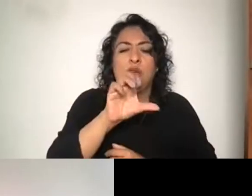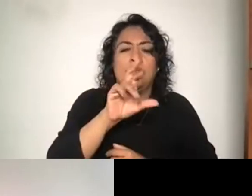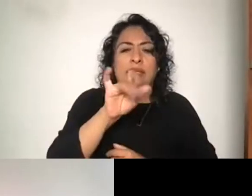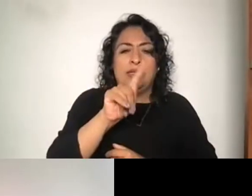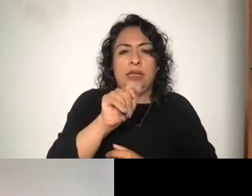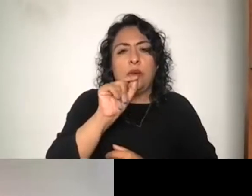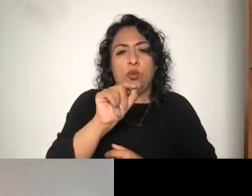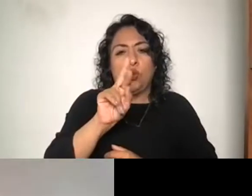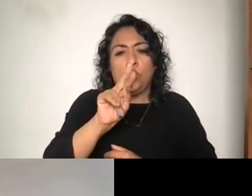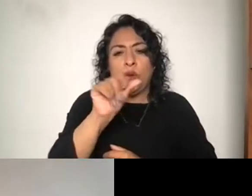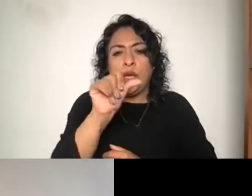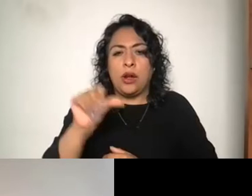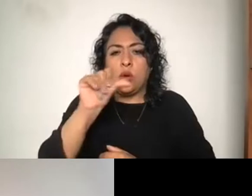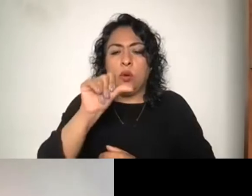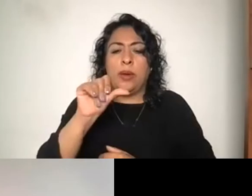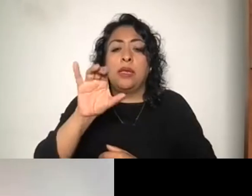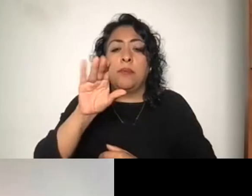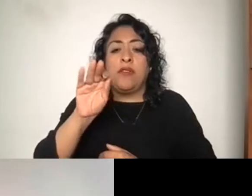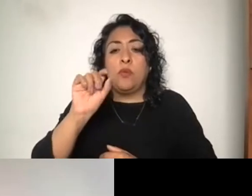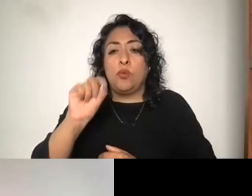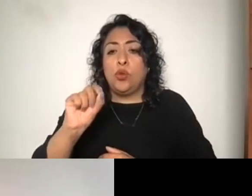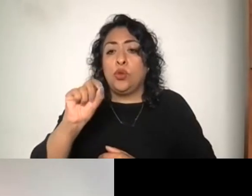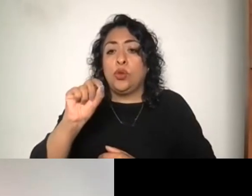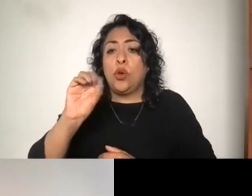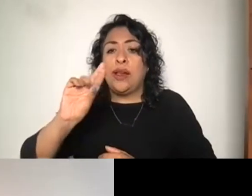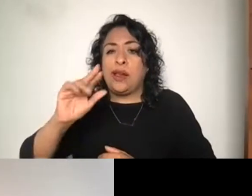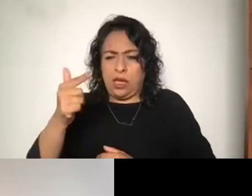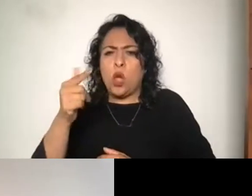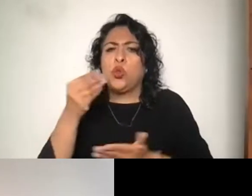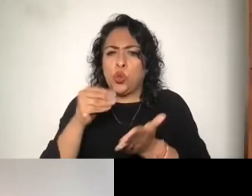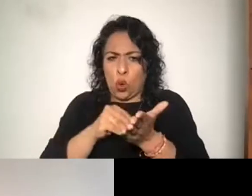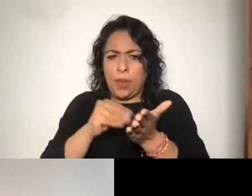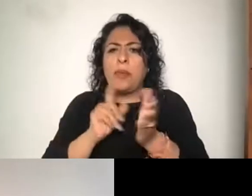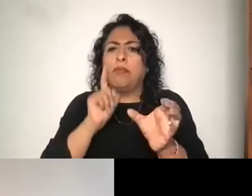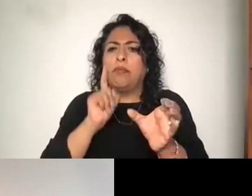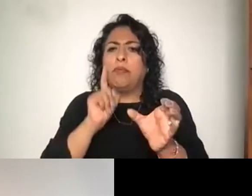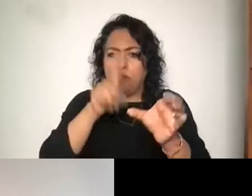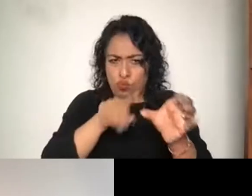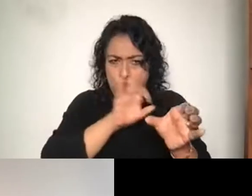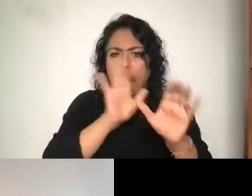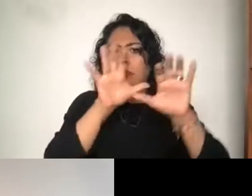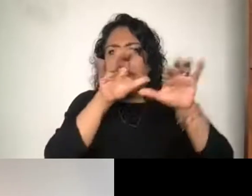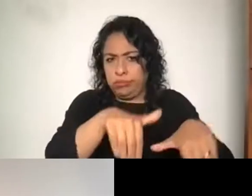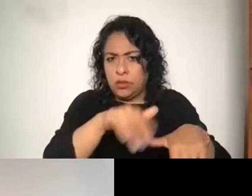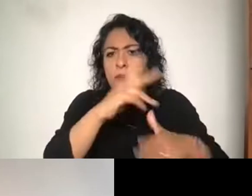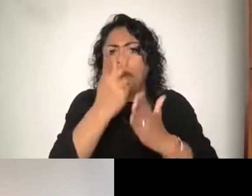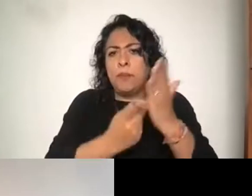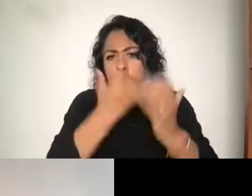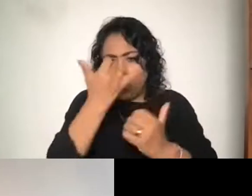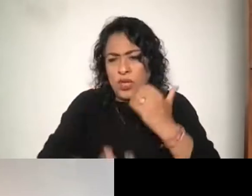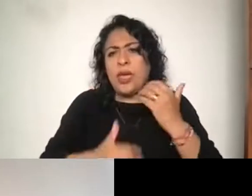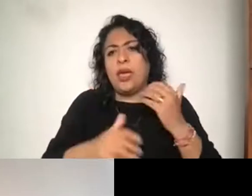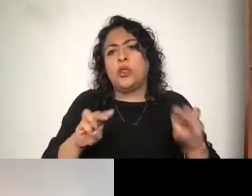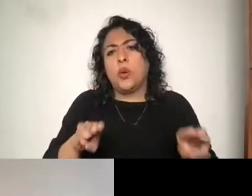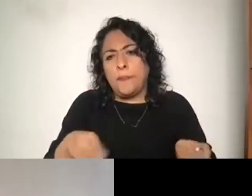cristina.ruiz@cemefi.org, porque todavía estamos en tiempo de que puedan inscribirse al proyecto de Mercado Libre Solidario